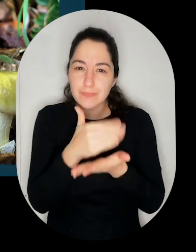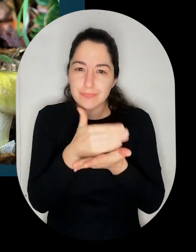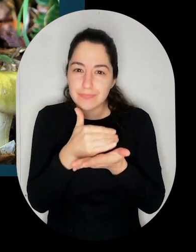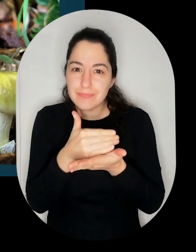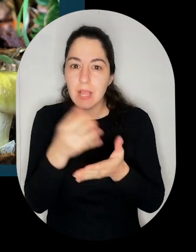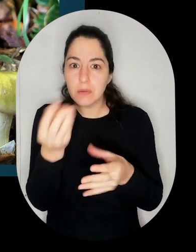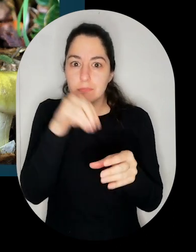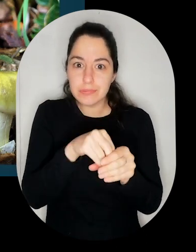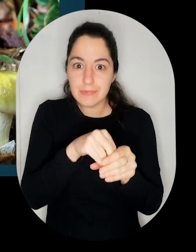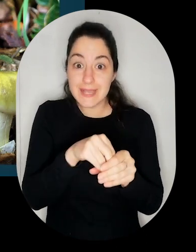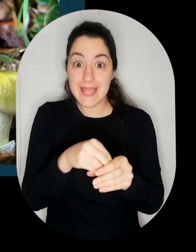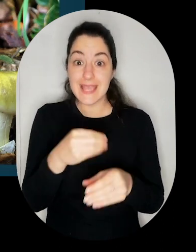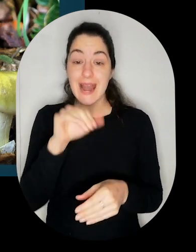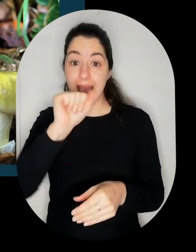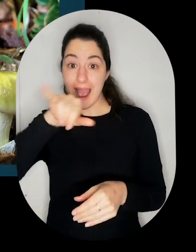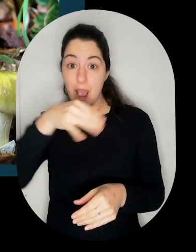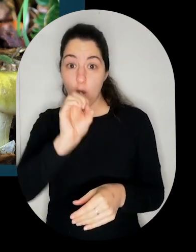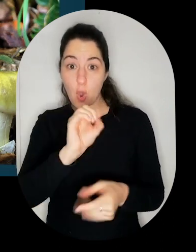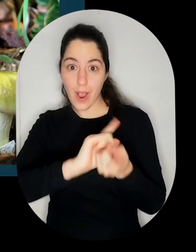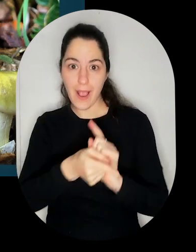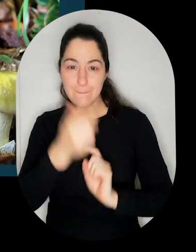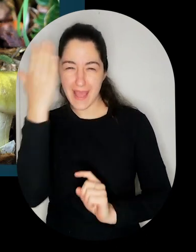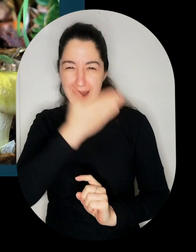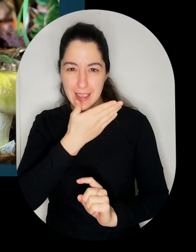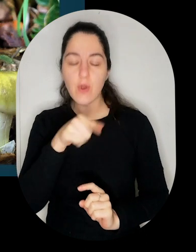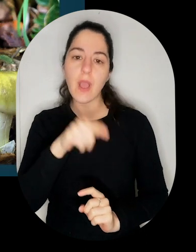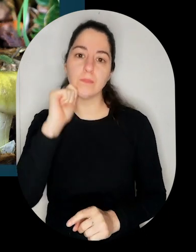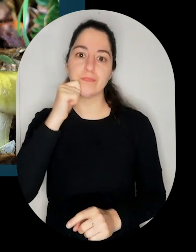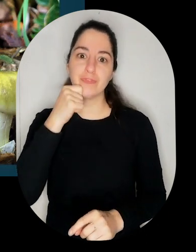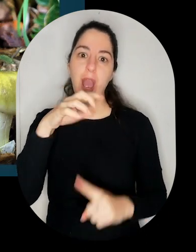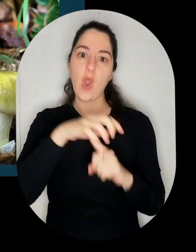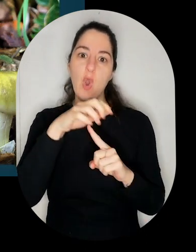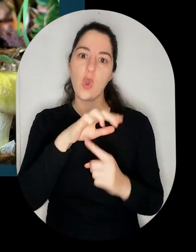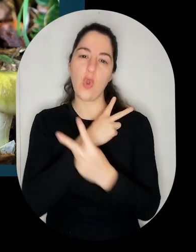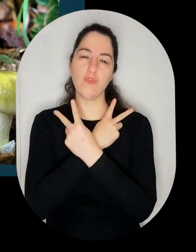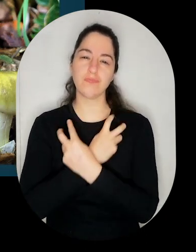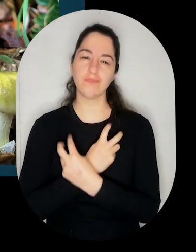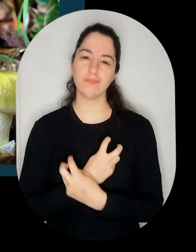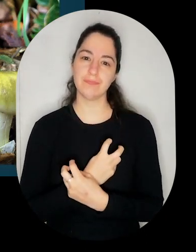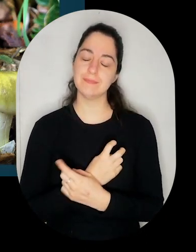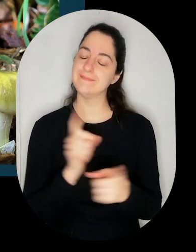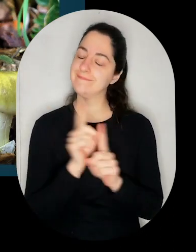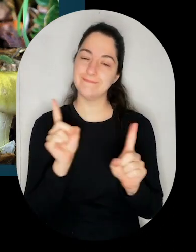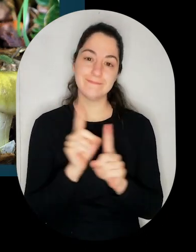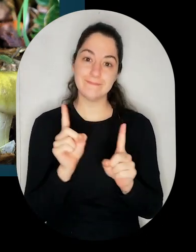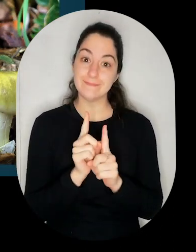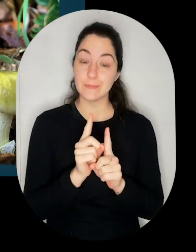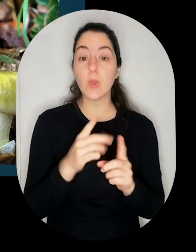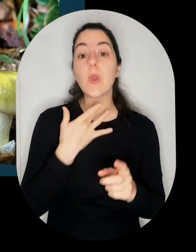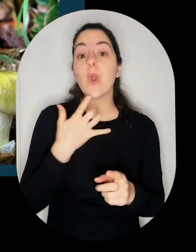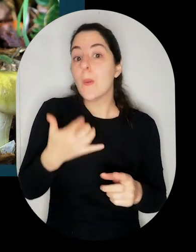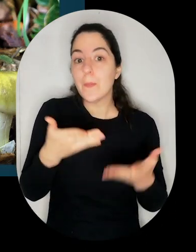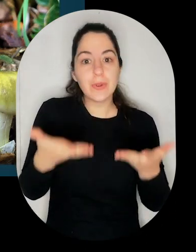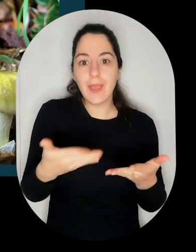coloca adentro y se pone negro, ya sea el ajo o la plata, y es indicador de que este hongo es venenoso. No necesariamente, ya que la